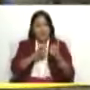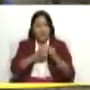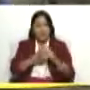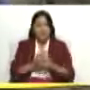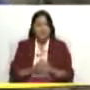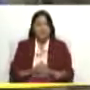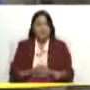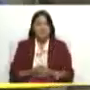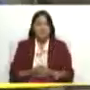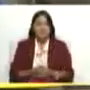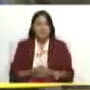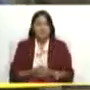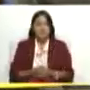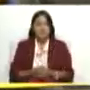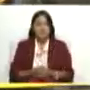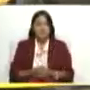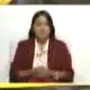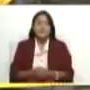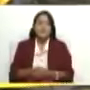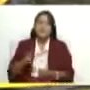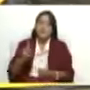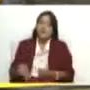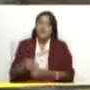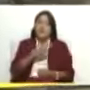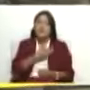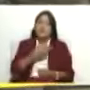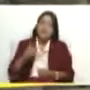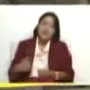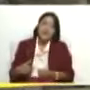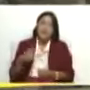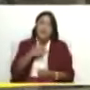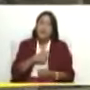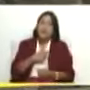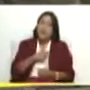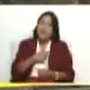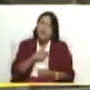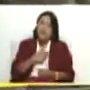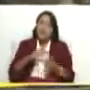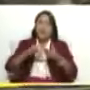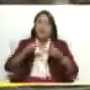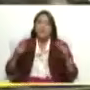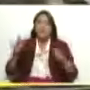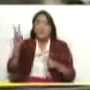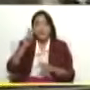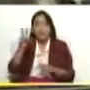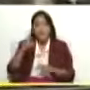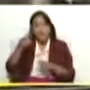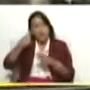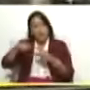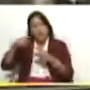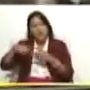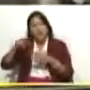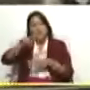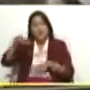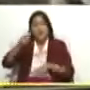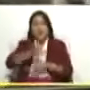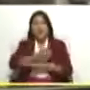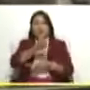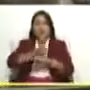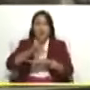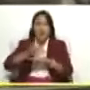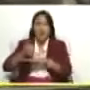Maldonado también la presidenta del comité olímpico venezolano María Soto entre otras personalidades que el día de hoy